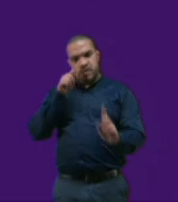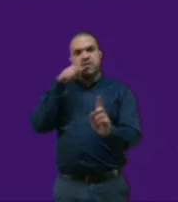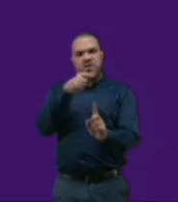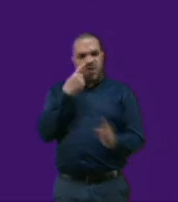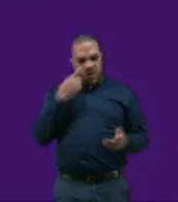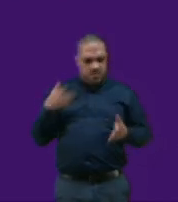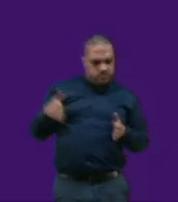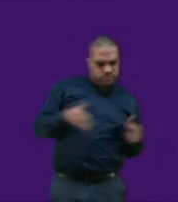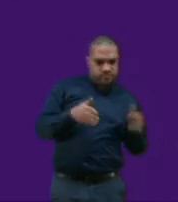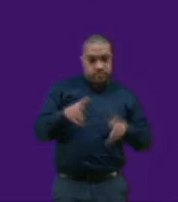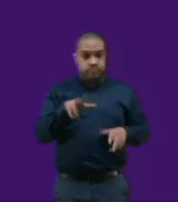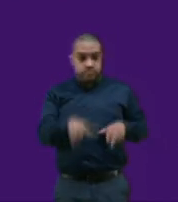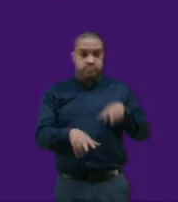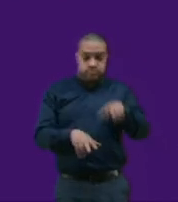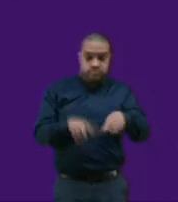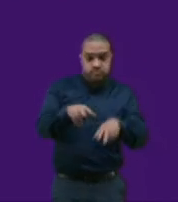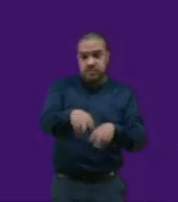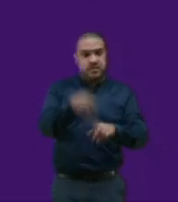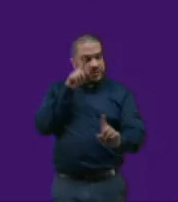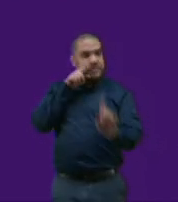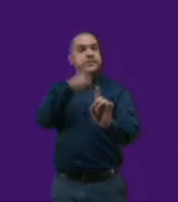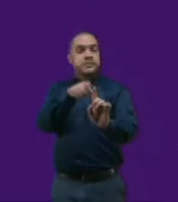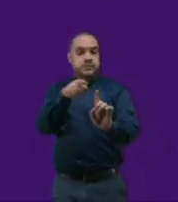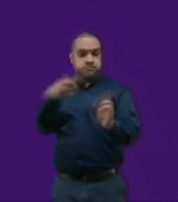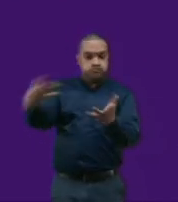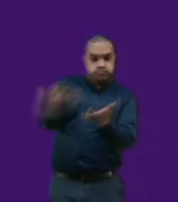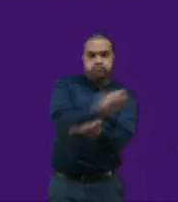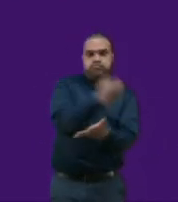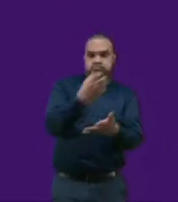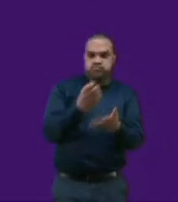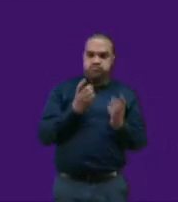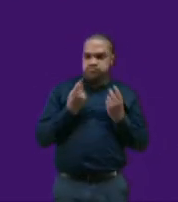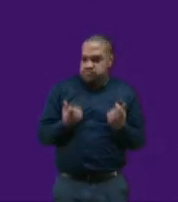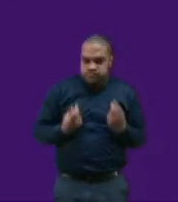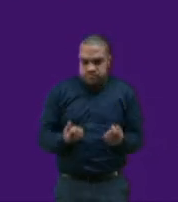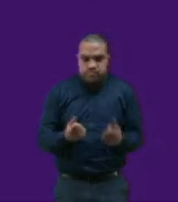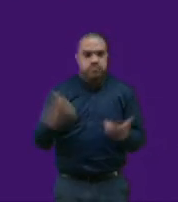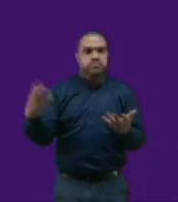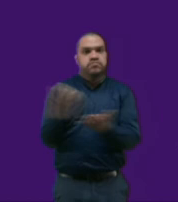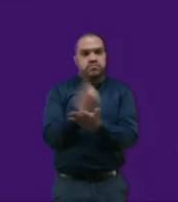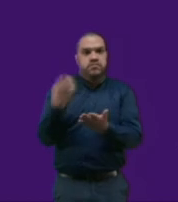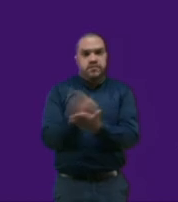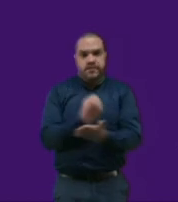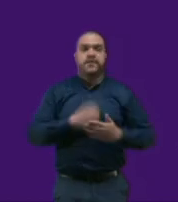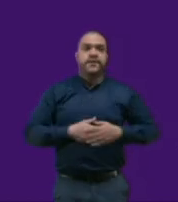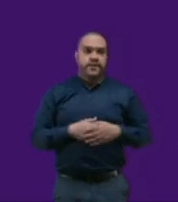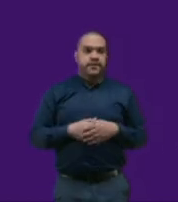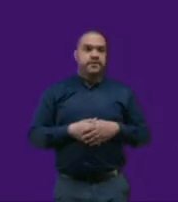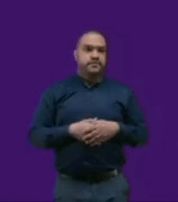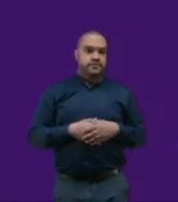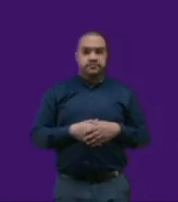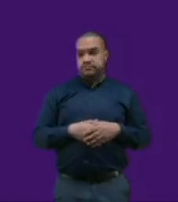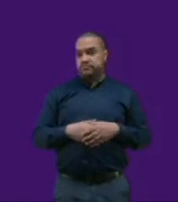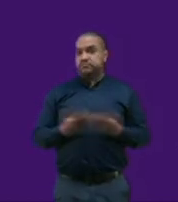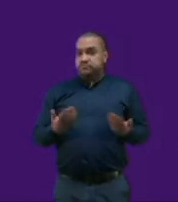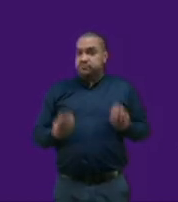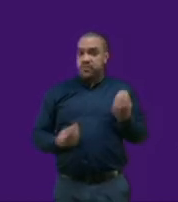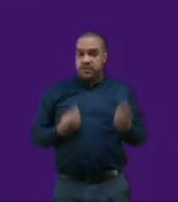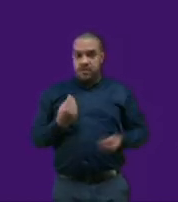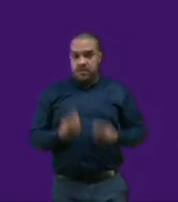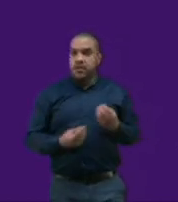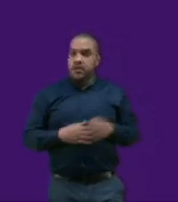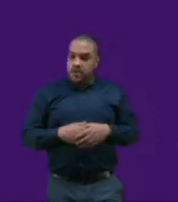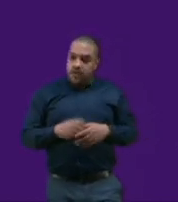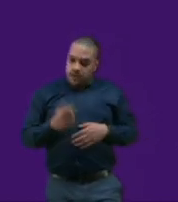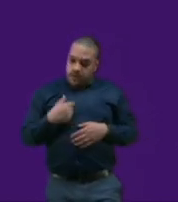Y eso es súper importante para el inversionista hoy. Sí, uno puede levantar dinero puede levantar